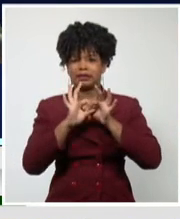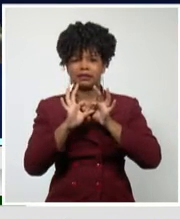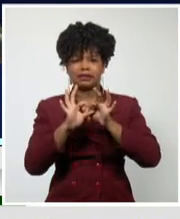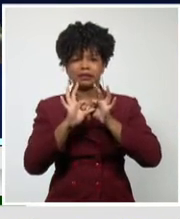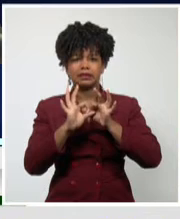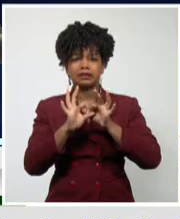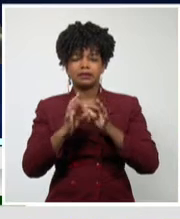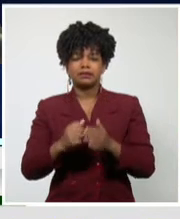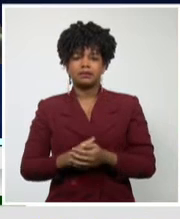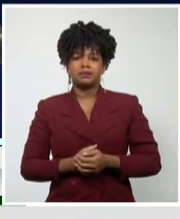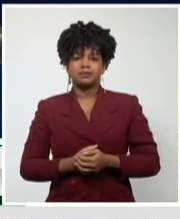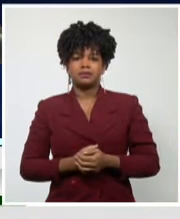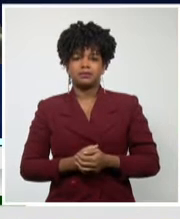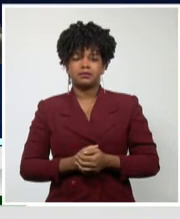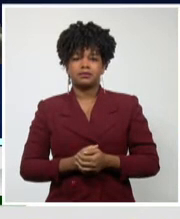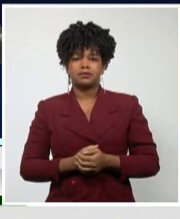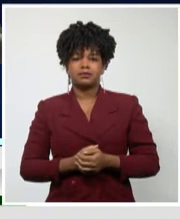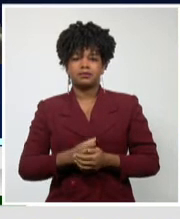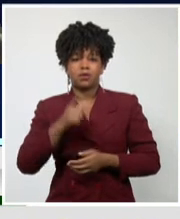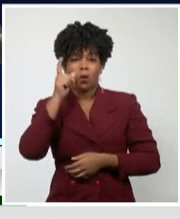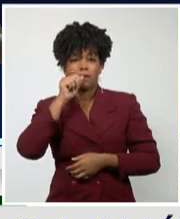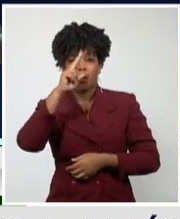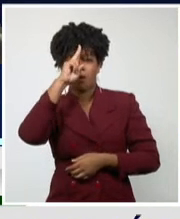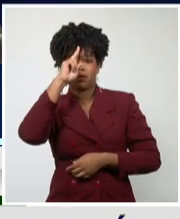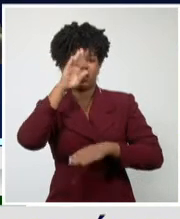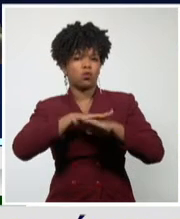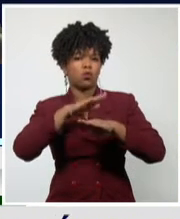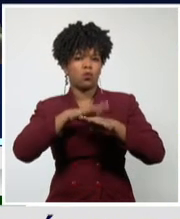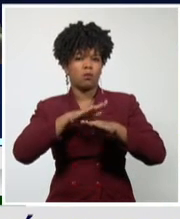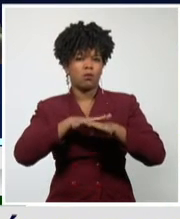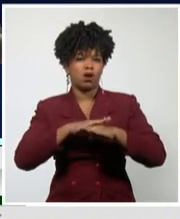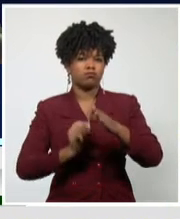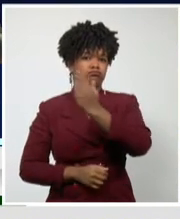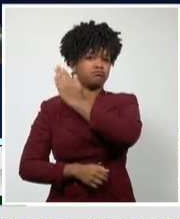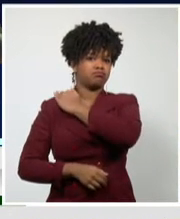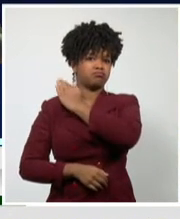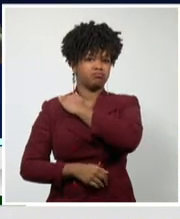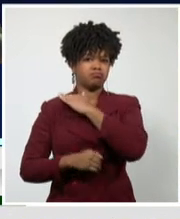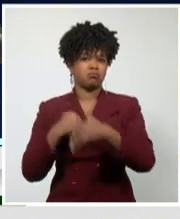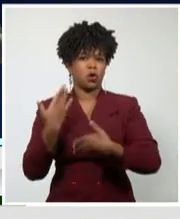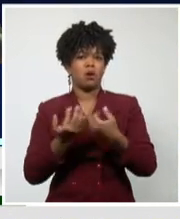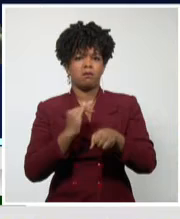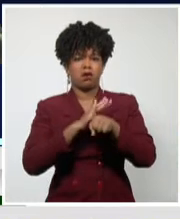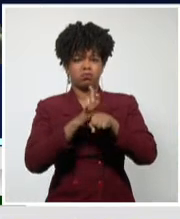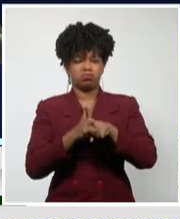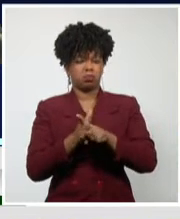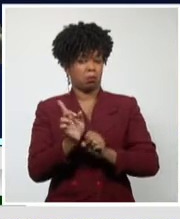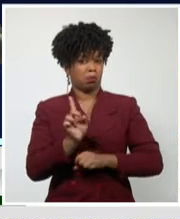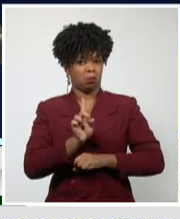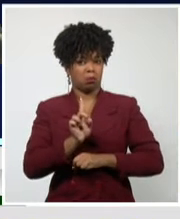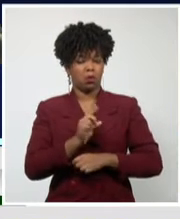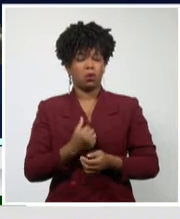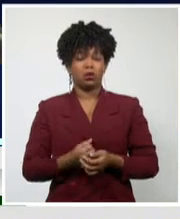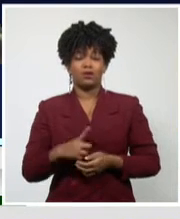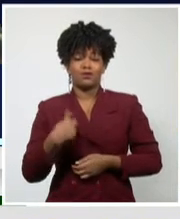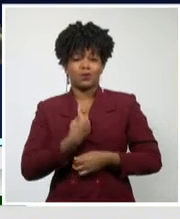él ingresa por su patología, no por un cuadro respiratorio. Fue